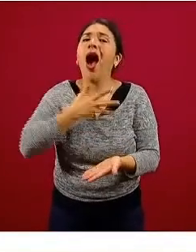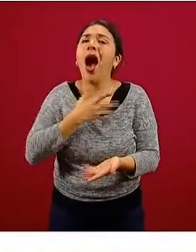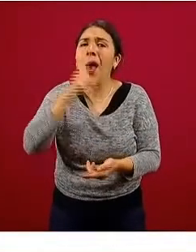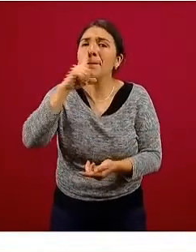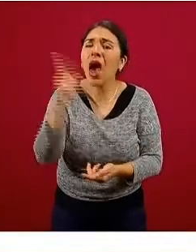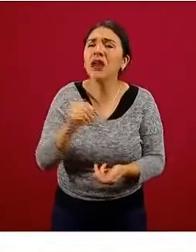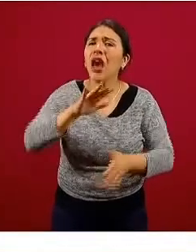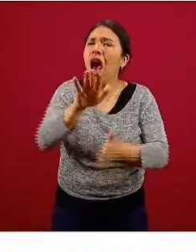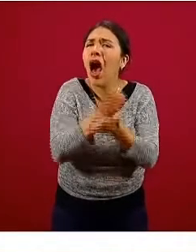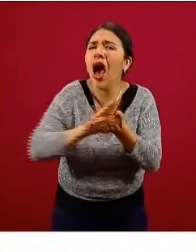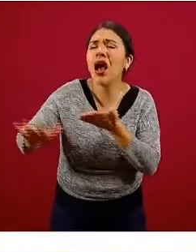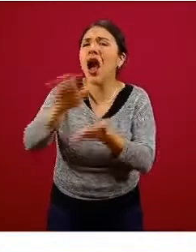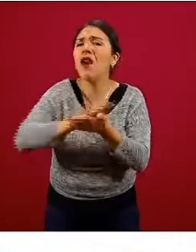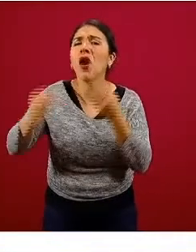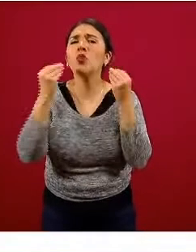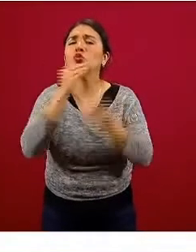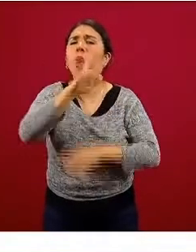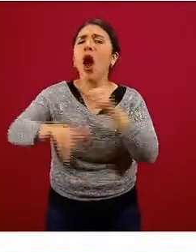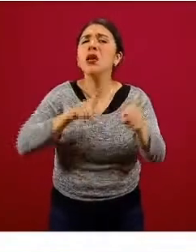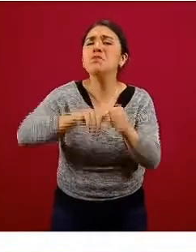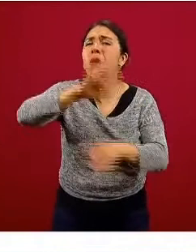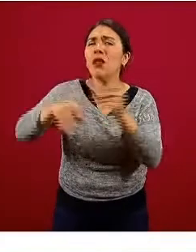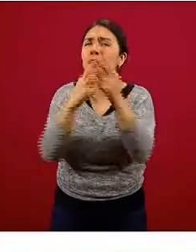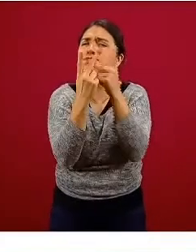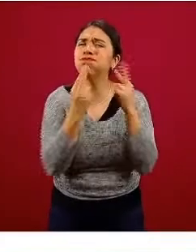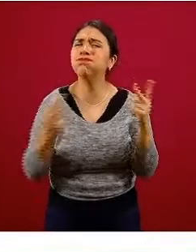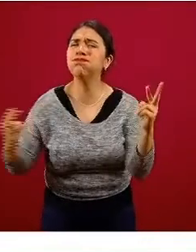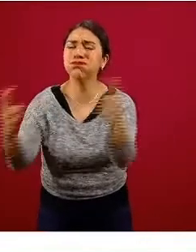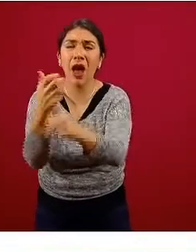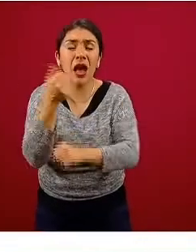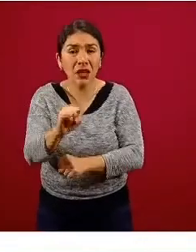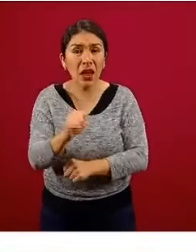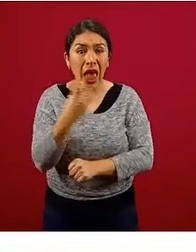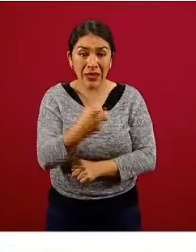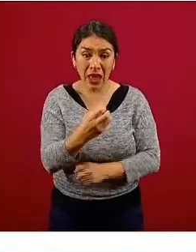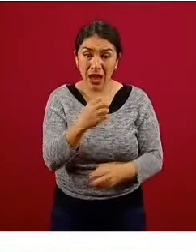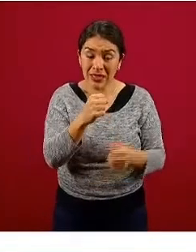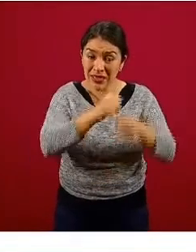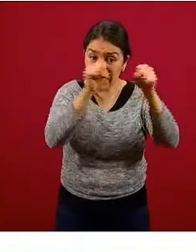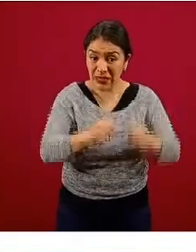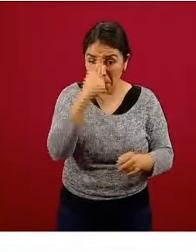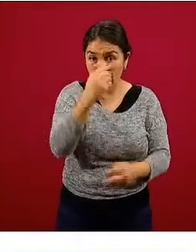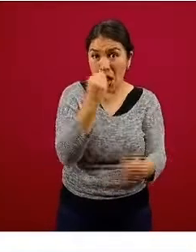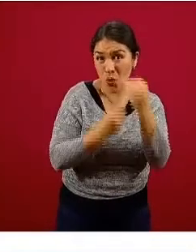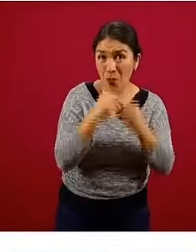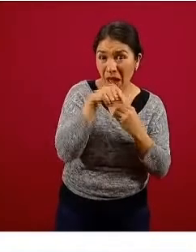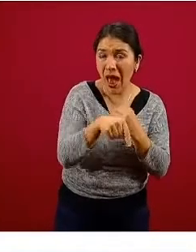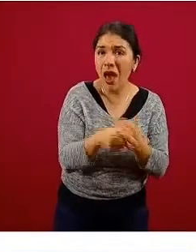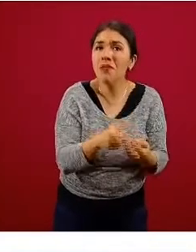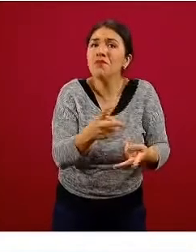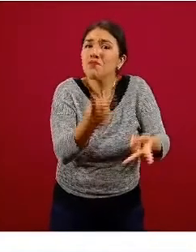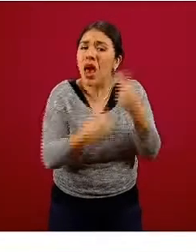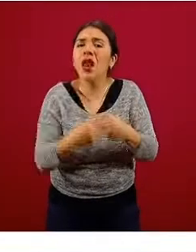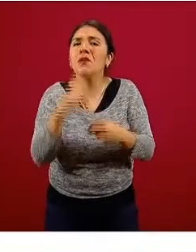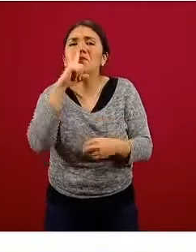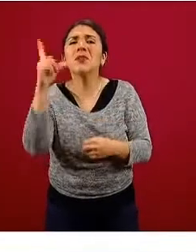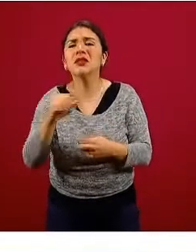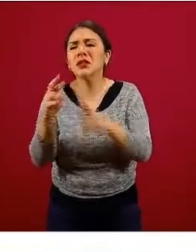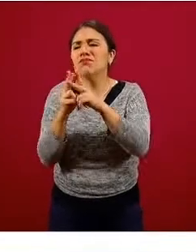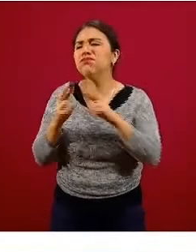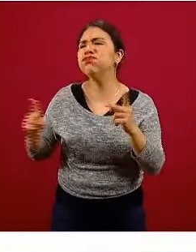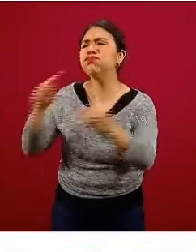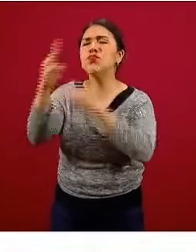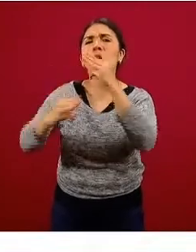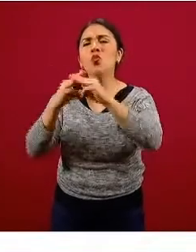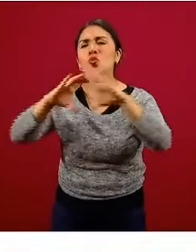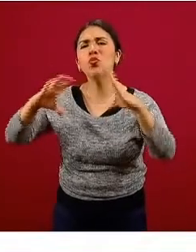extinción masiva de especies. En suma, nuestro sistema alimentario está contribuyendo a la degradación de nuestro